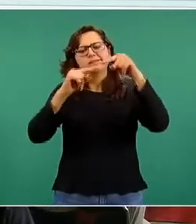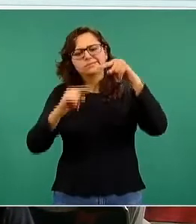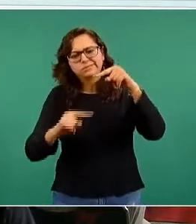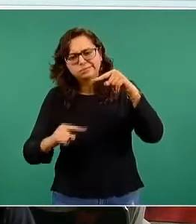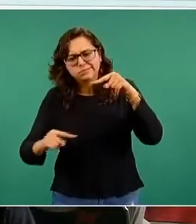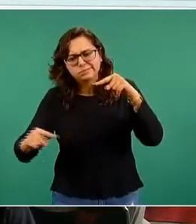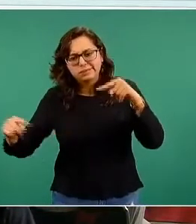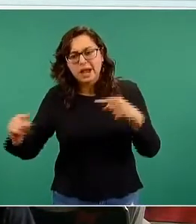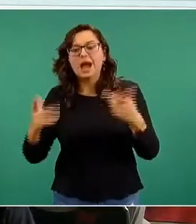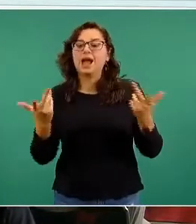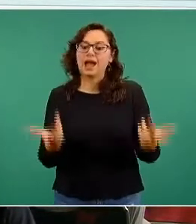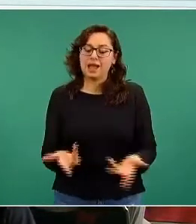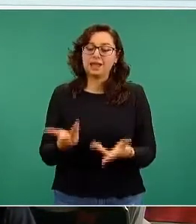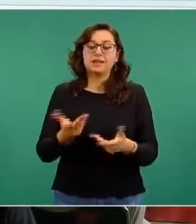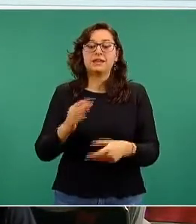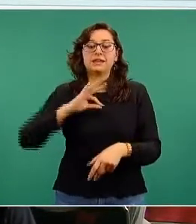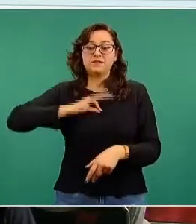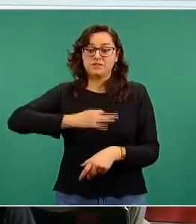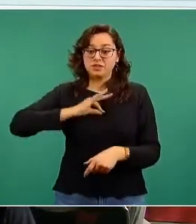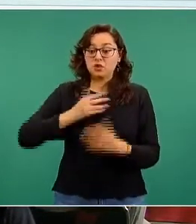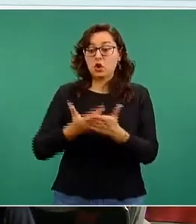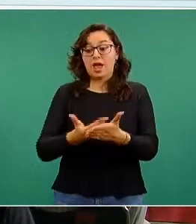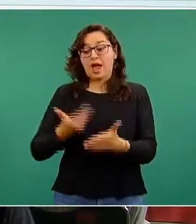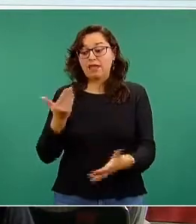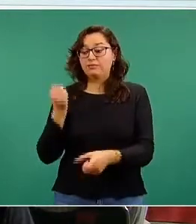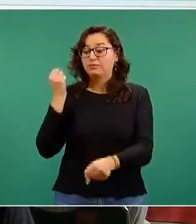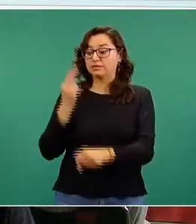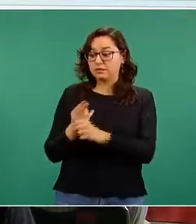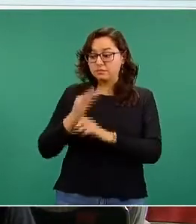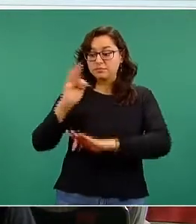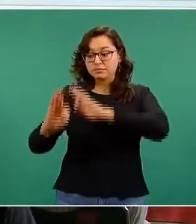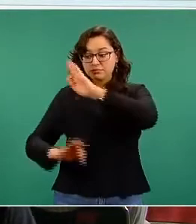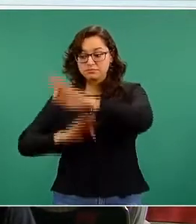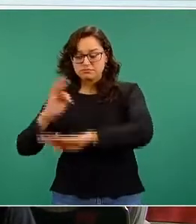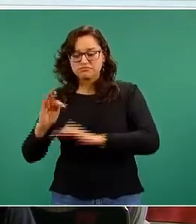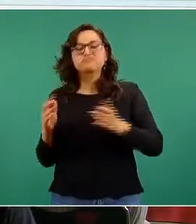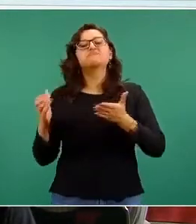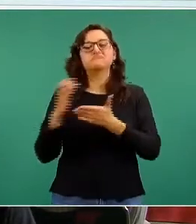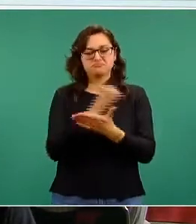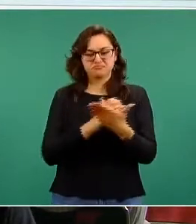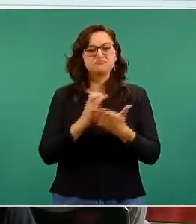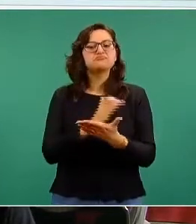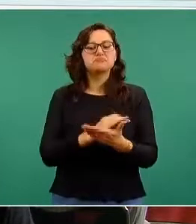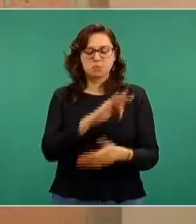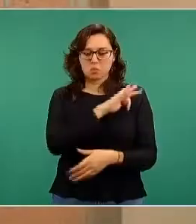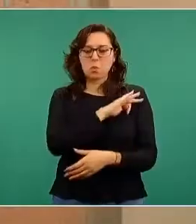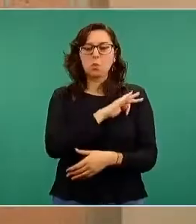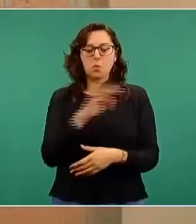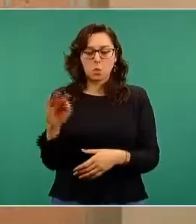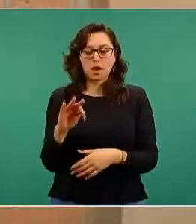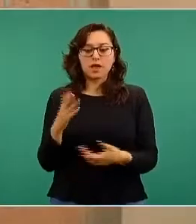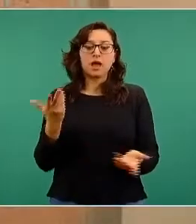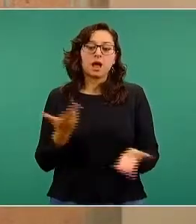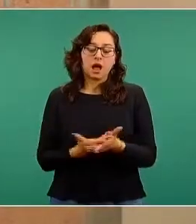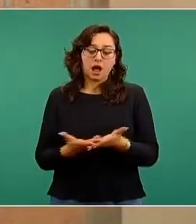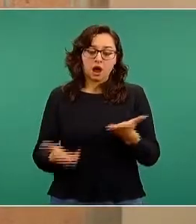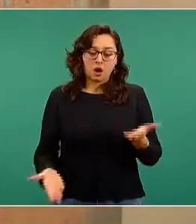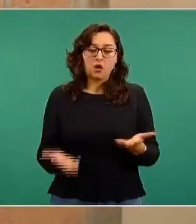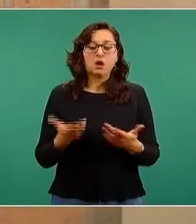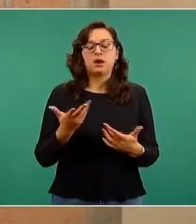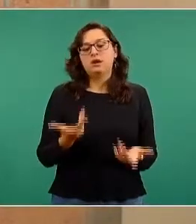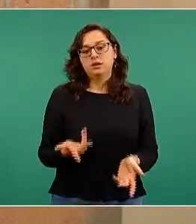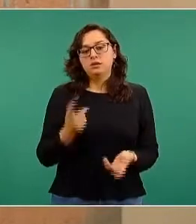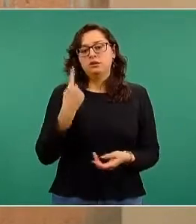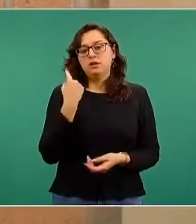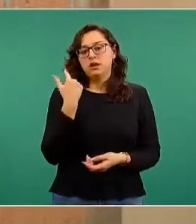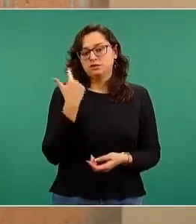infección, la mayoría de las personas se recupera. Entonces, la letalidad para esta ocasión se